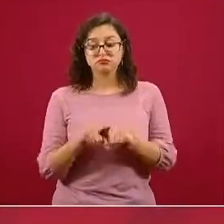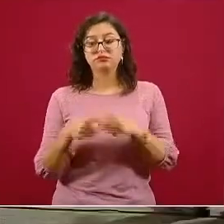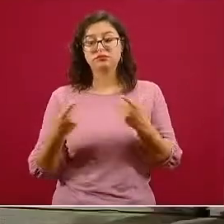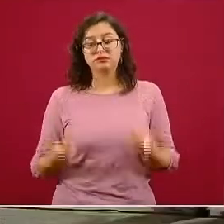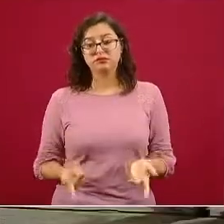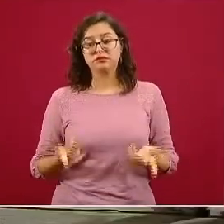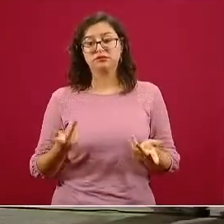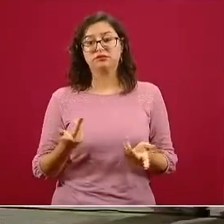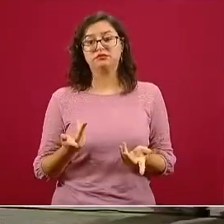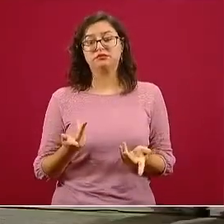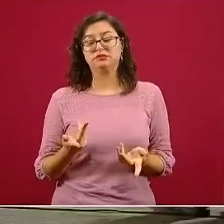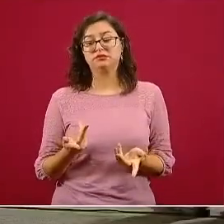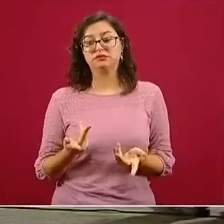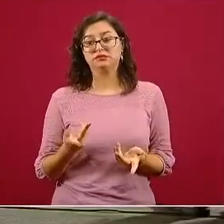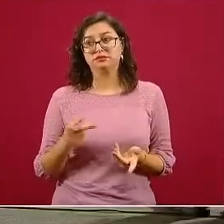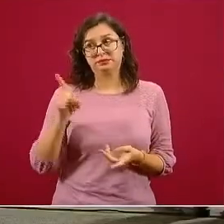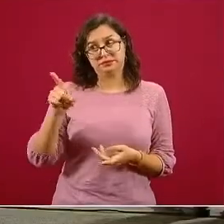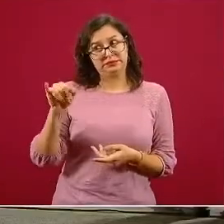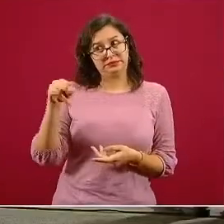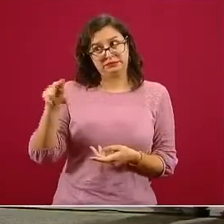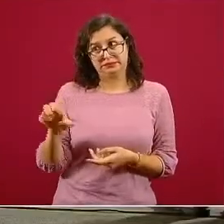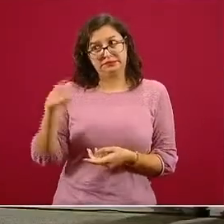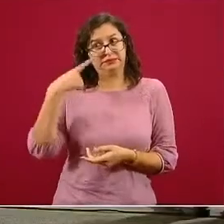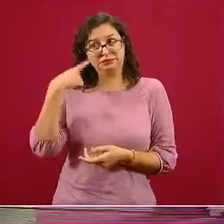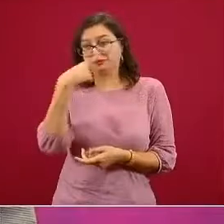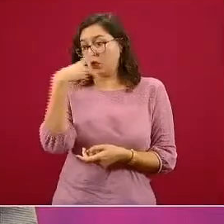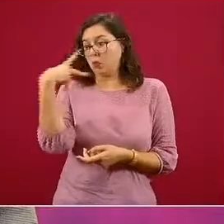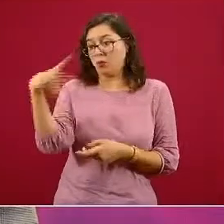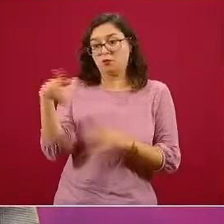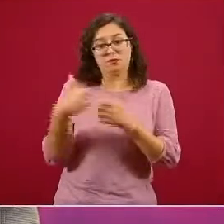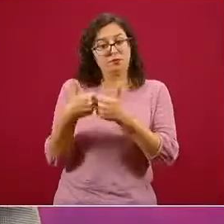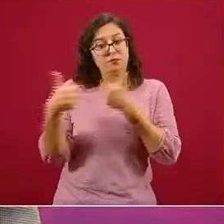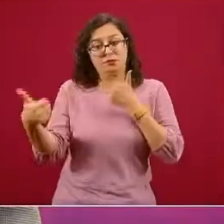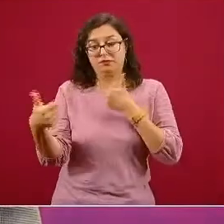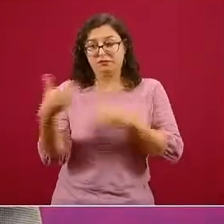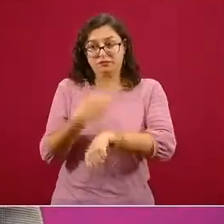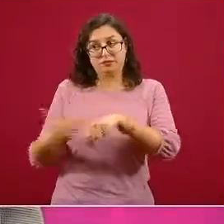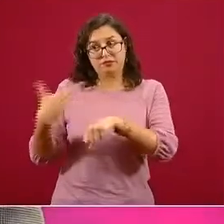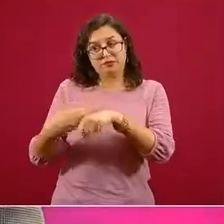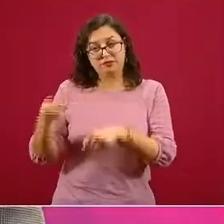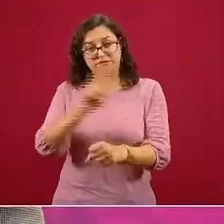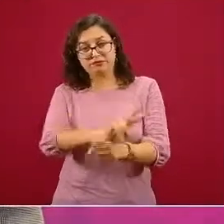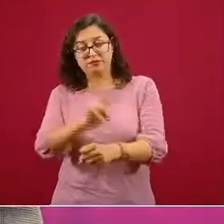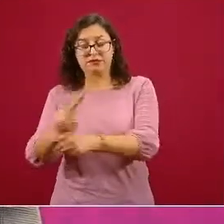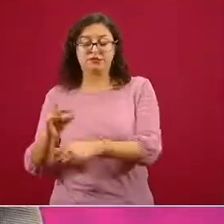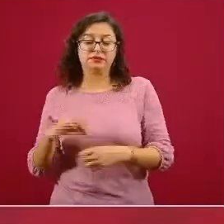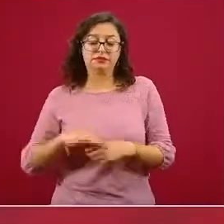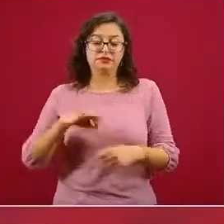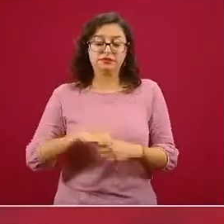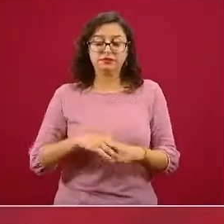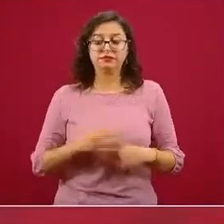la autonomía del órgano relevante, el INE, relevante para organizar y supervisar las elecciones.